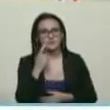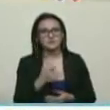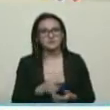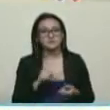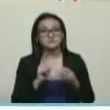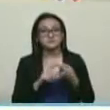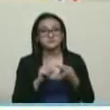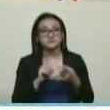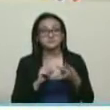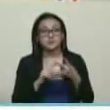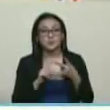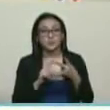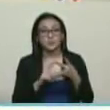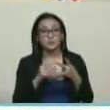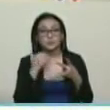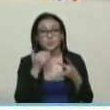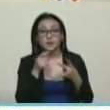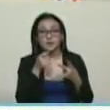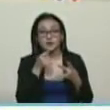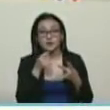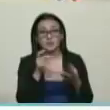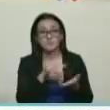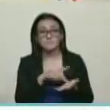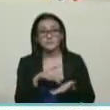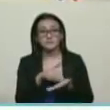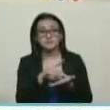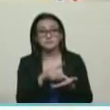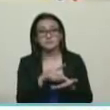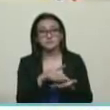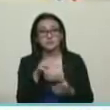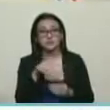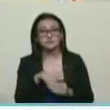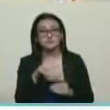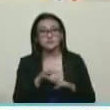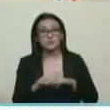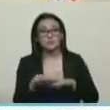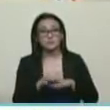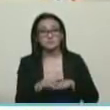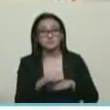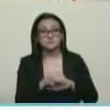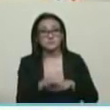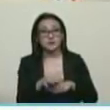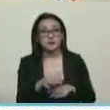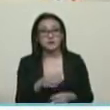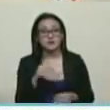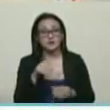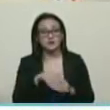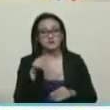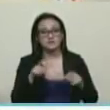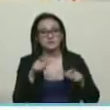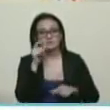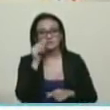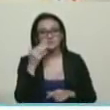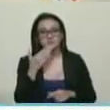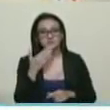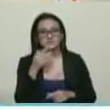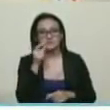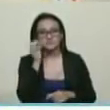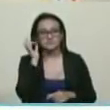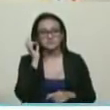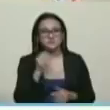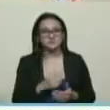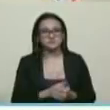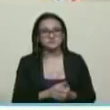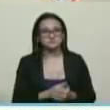segundo lugar, también se tendría algún comentario acerca de la participación hoy de estas elecciones municipales de los electores y electoras, como usted señala. Y